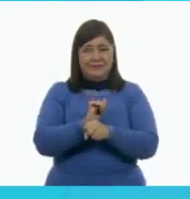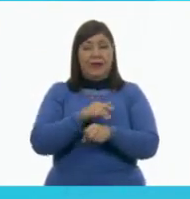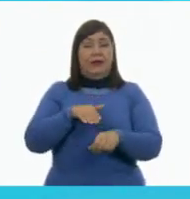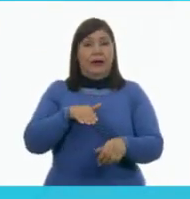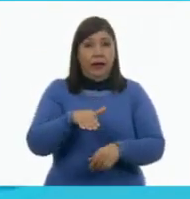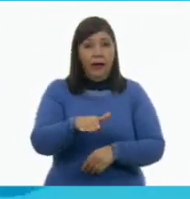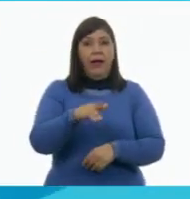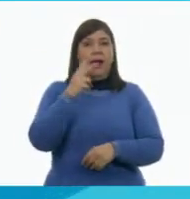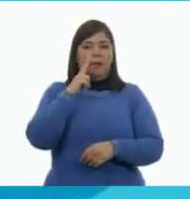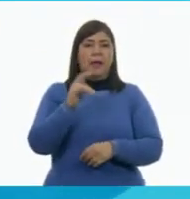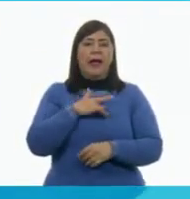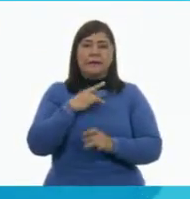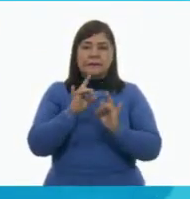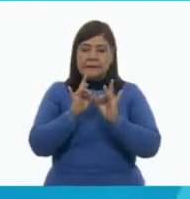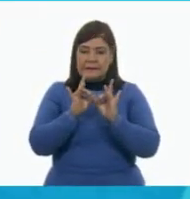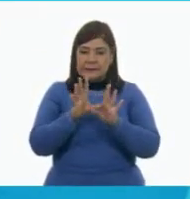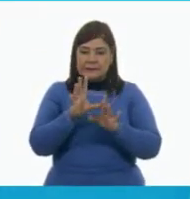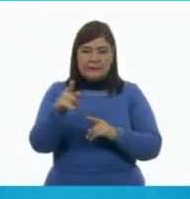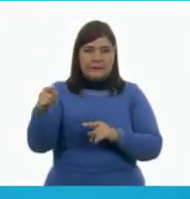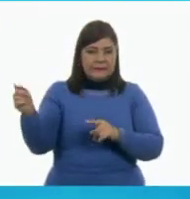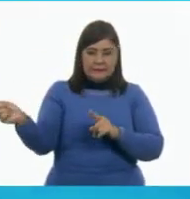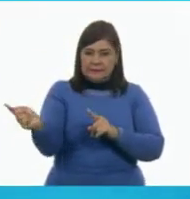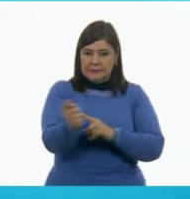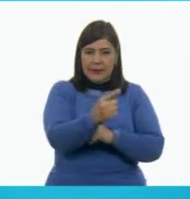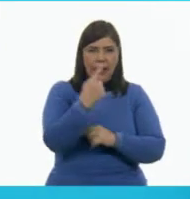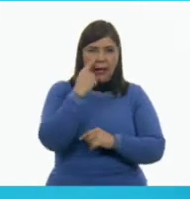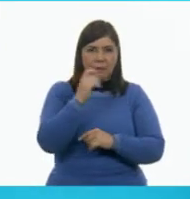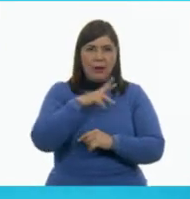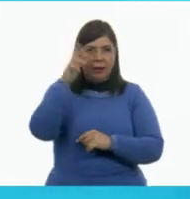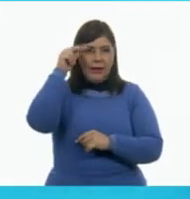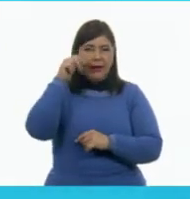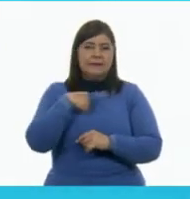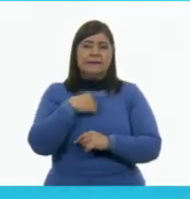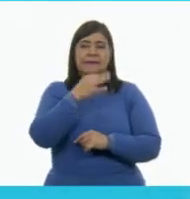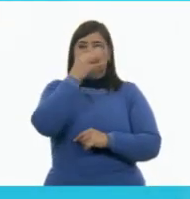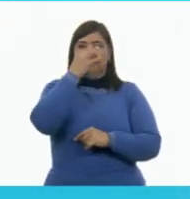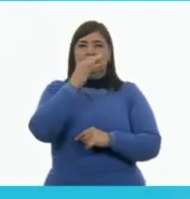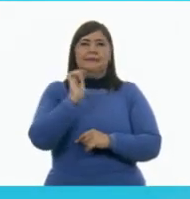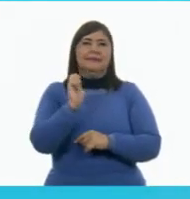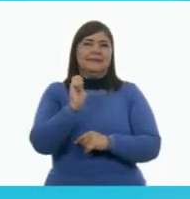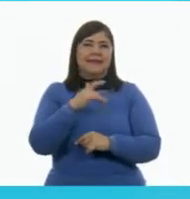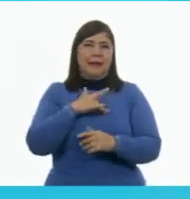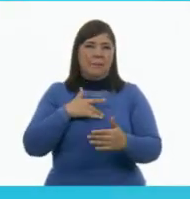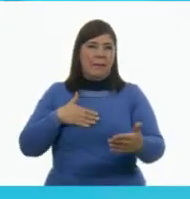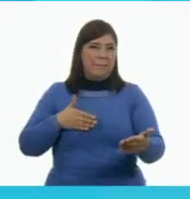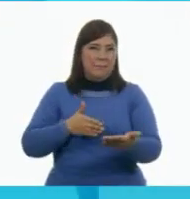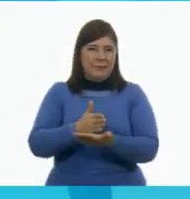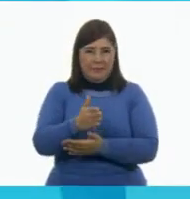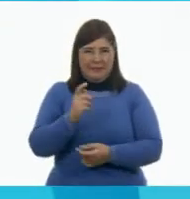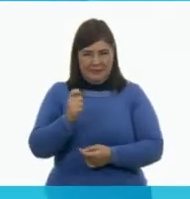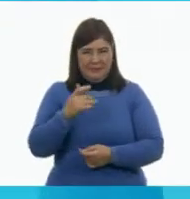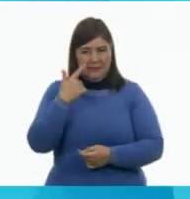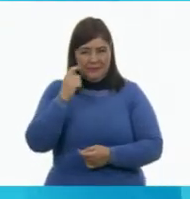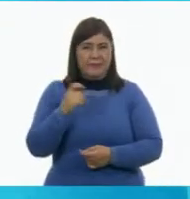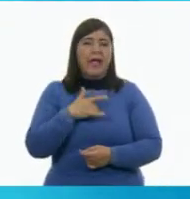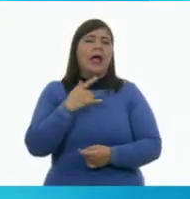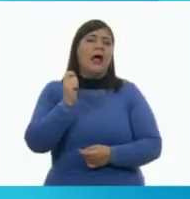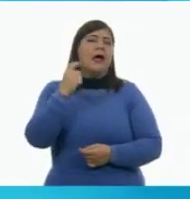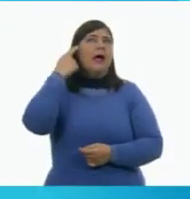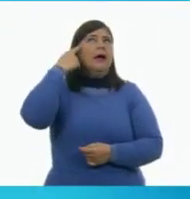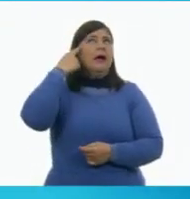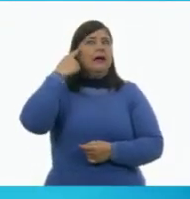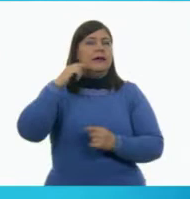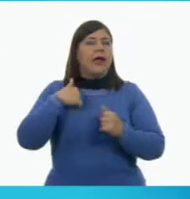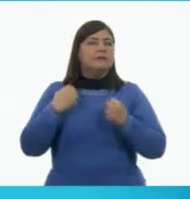¡Ay! Un conejito. Casi lo atropello. Ahora te puedes imaginar que has llegado a